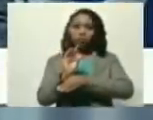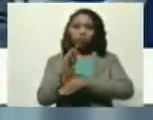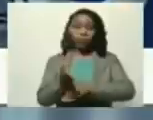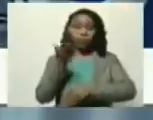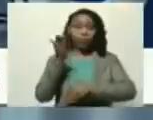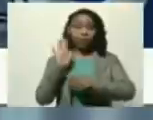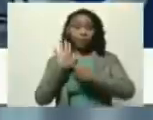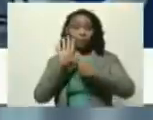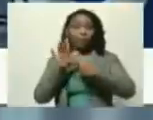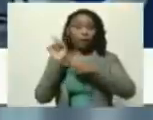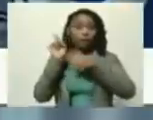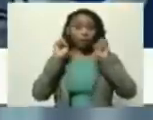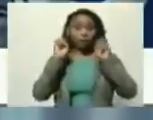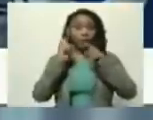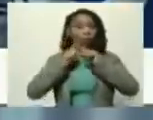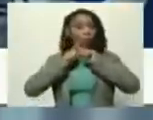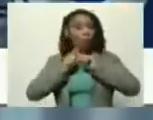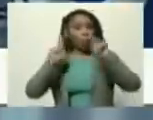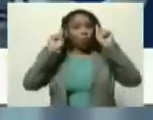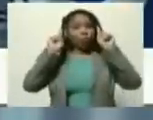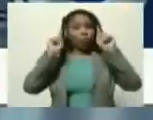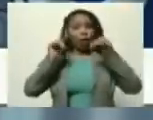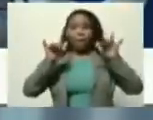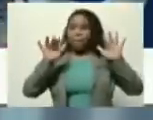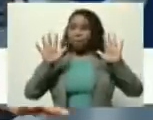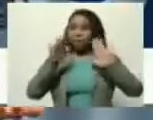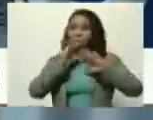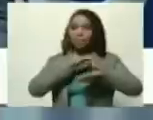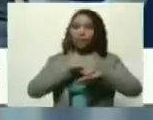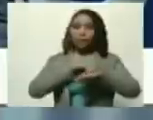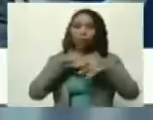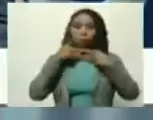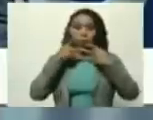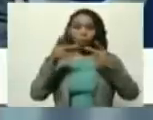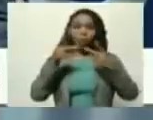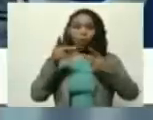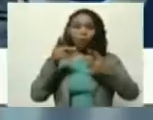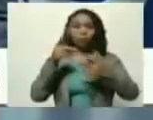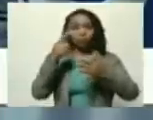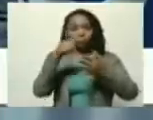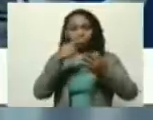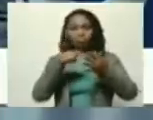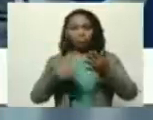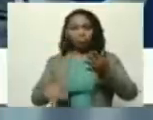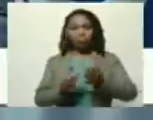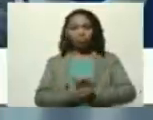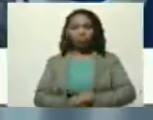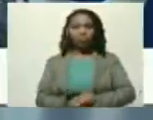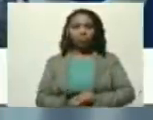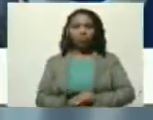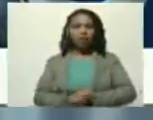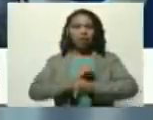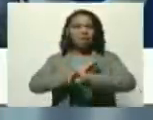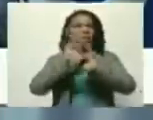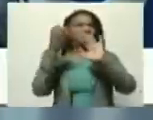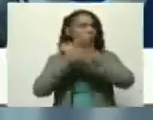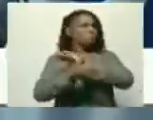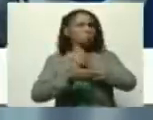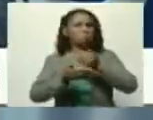destacados para esta materia, entre otros, aparte del Ministerio Público, de Corpoes, etcétera, con el fin de